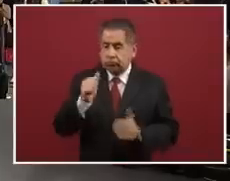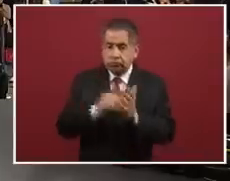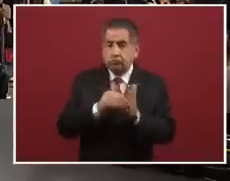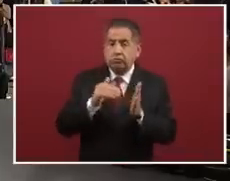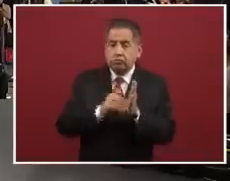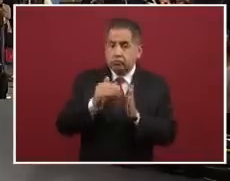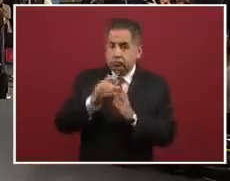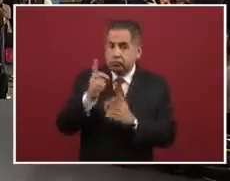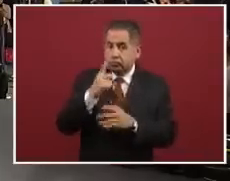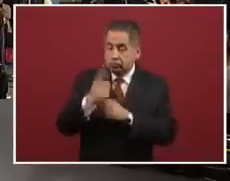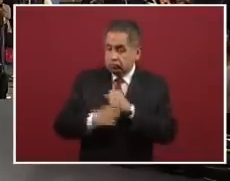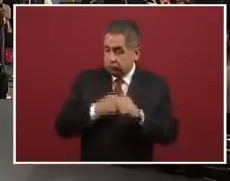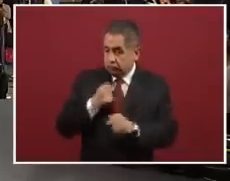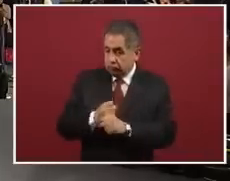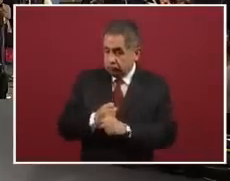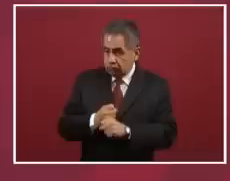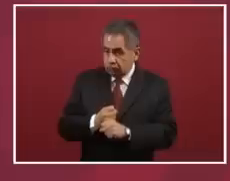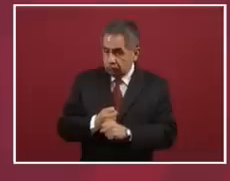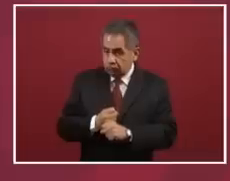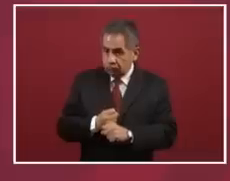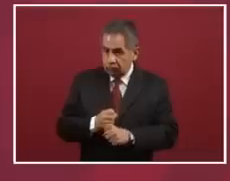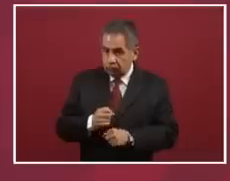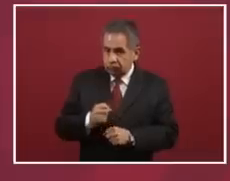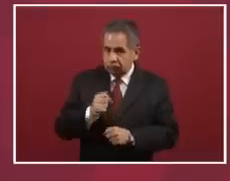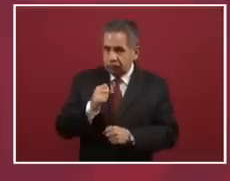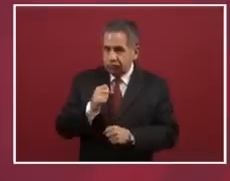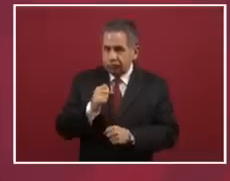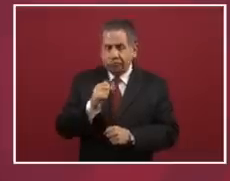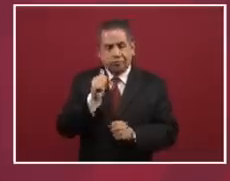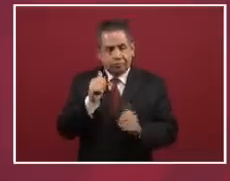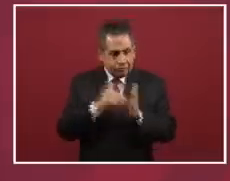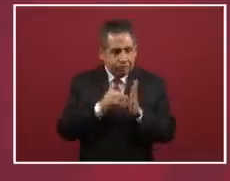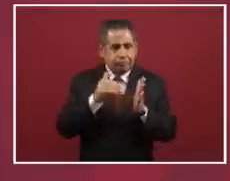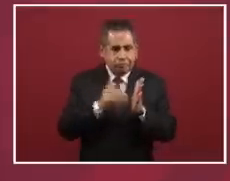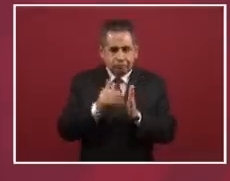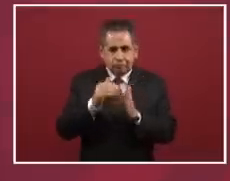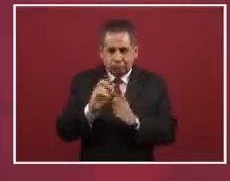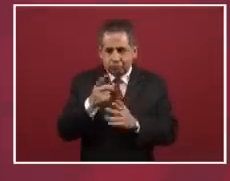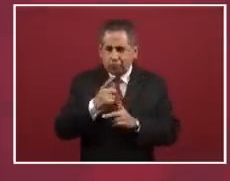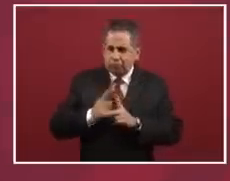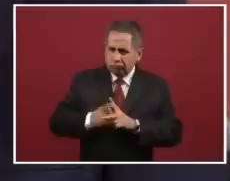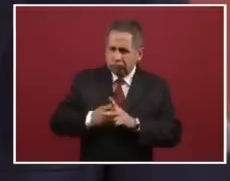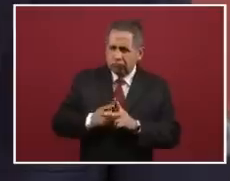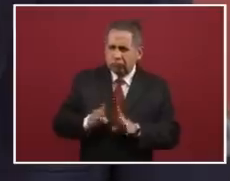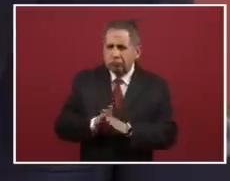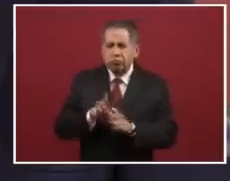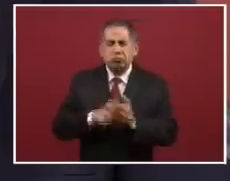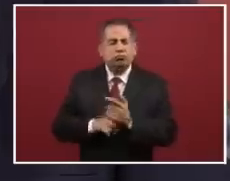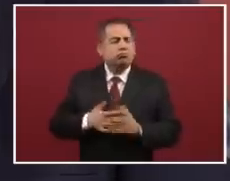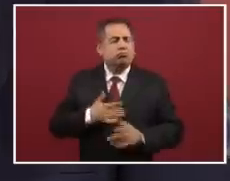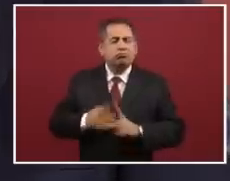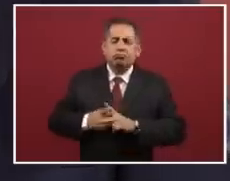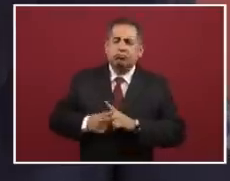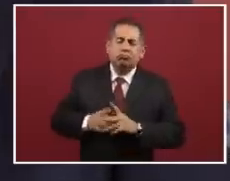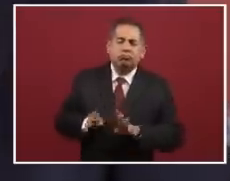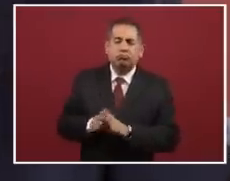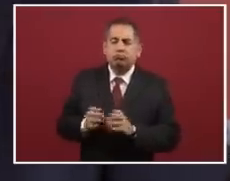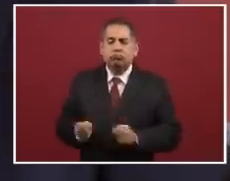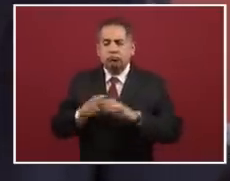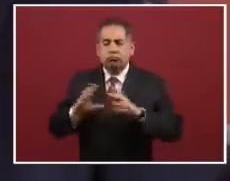año. 6 billones, o sea, 6 mil millones de dólares calculamos. ¿Cómo lo estimamos?